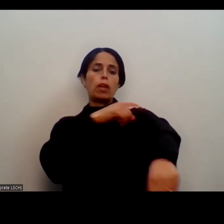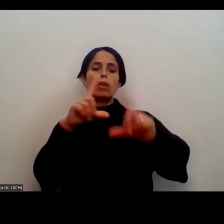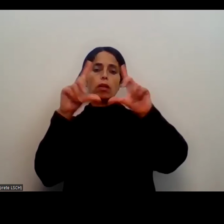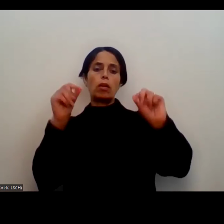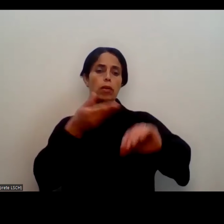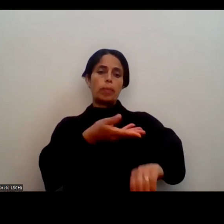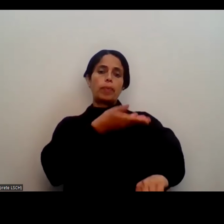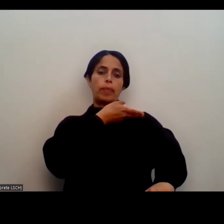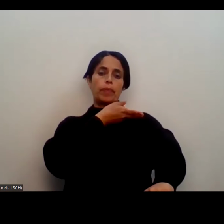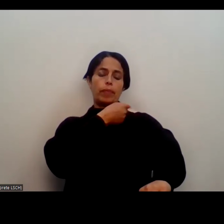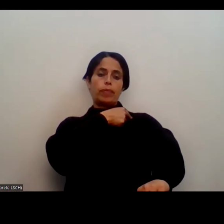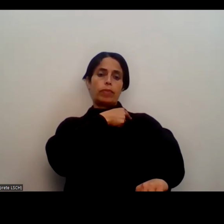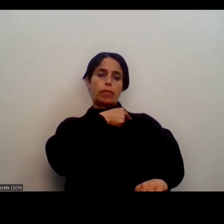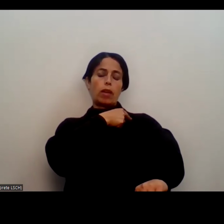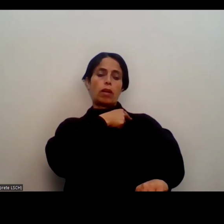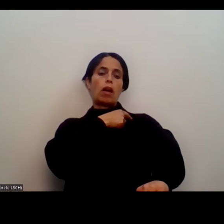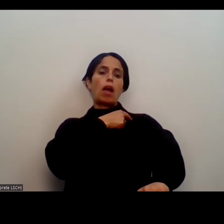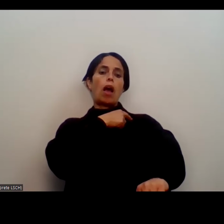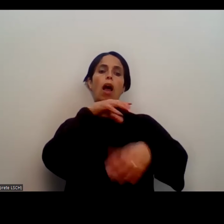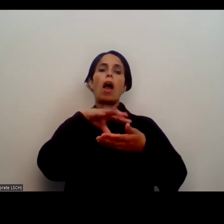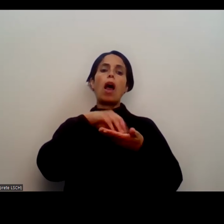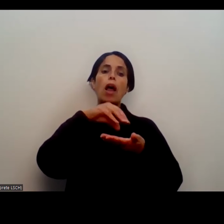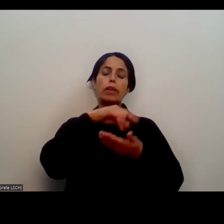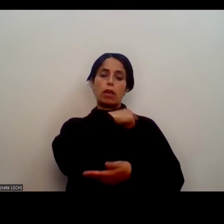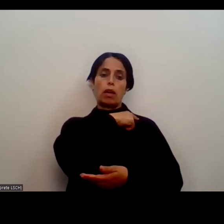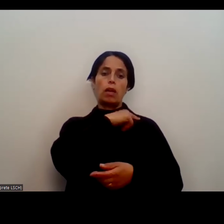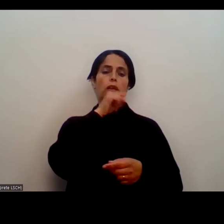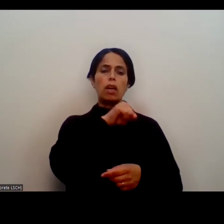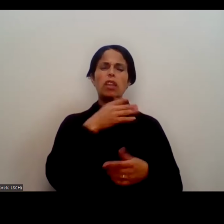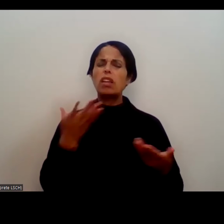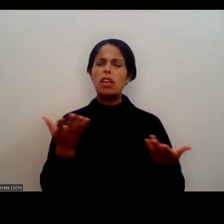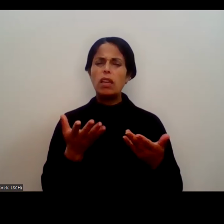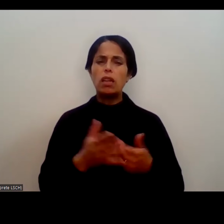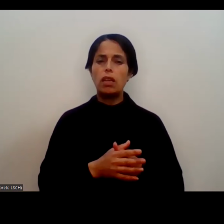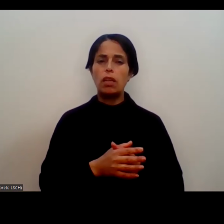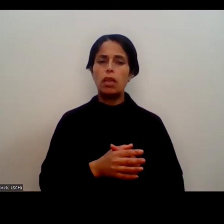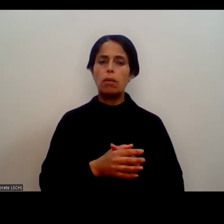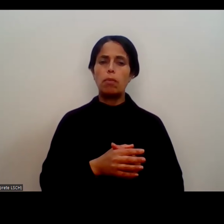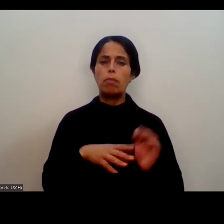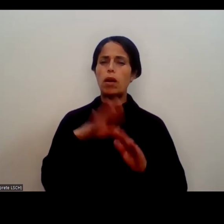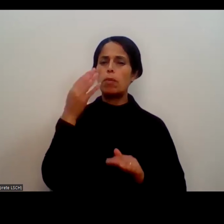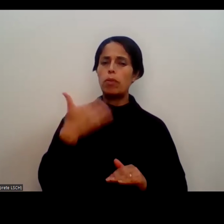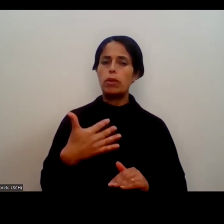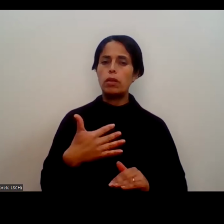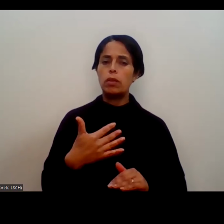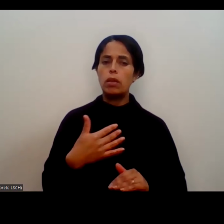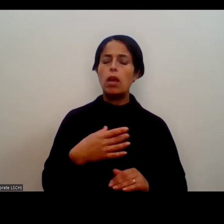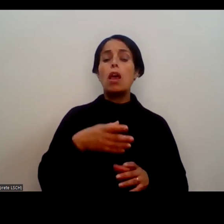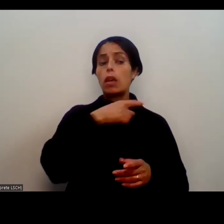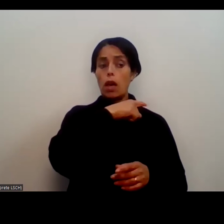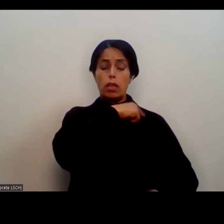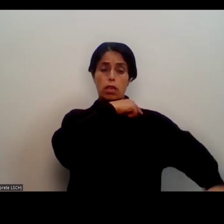bien específicos. Y lo que allá la lleva, por decirlo así, es